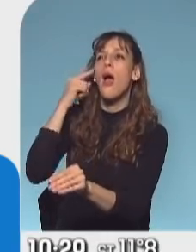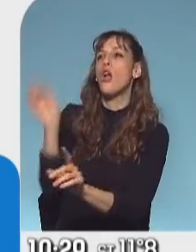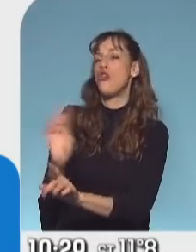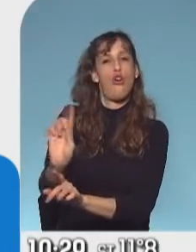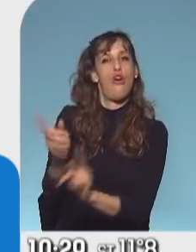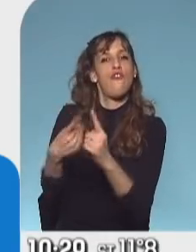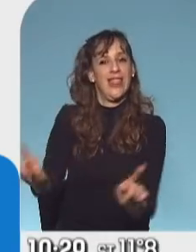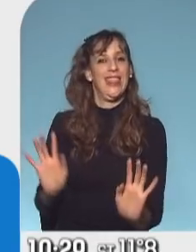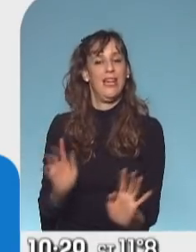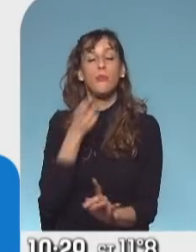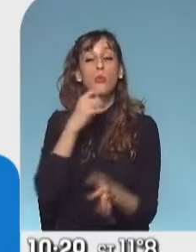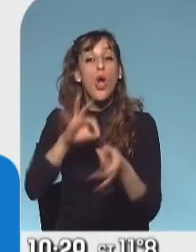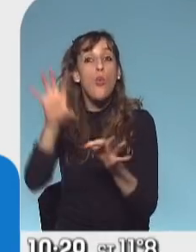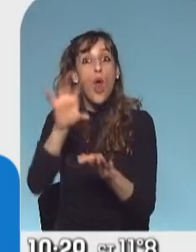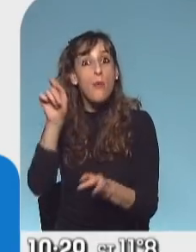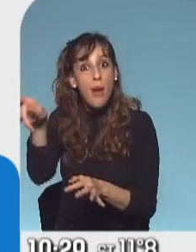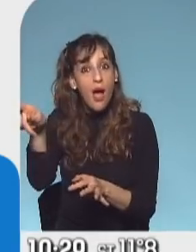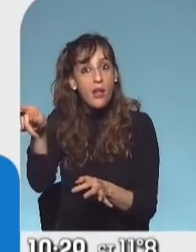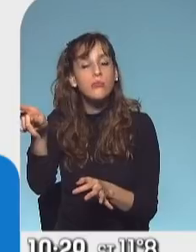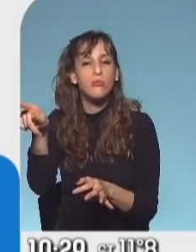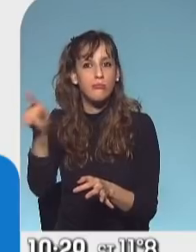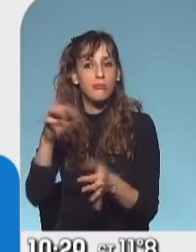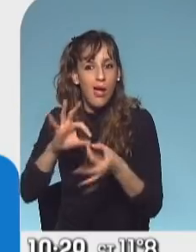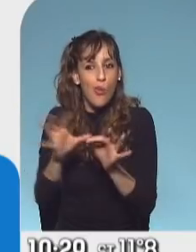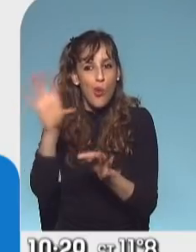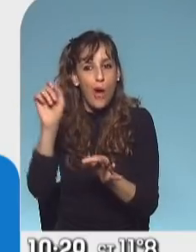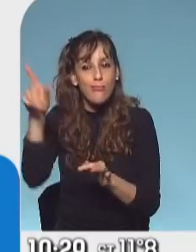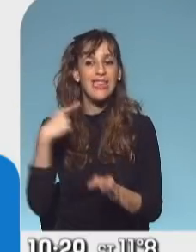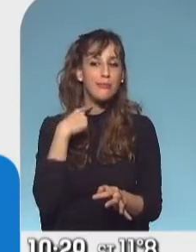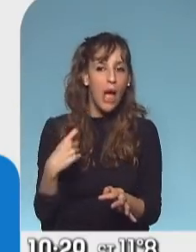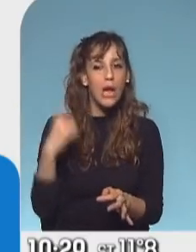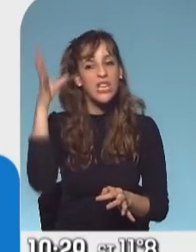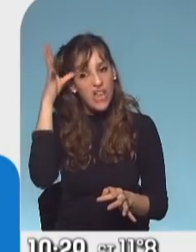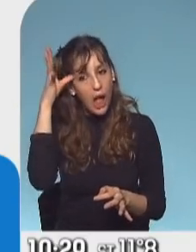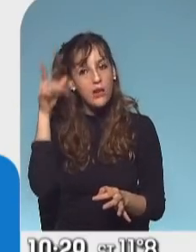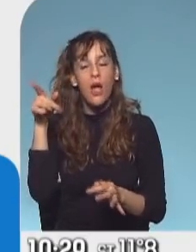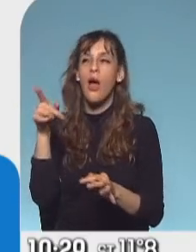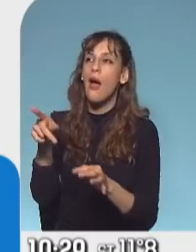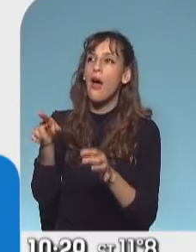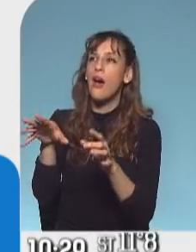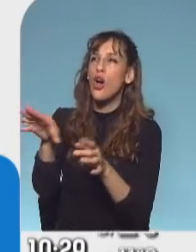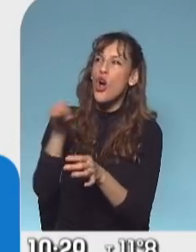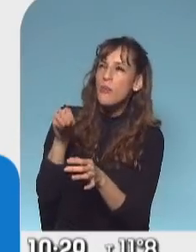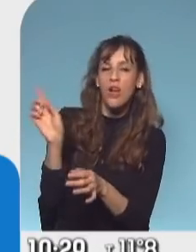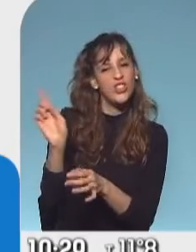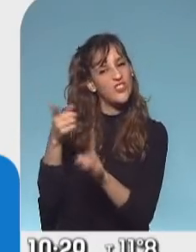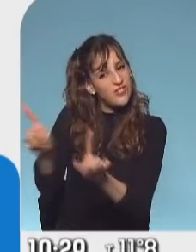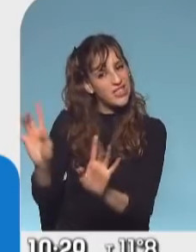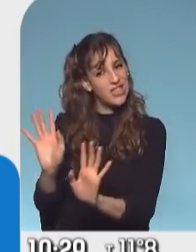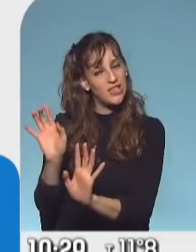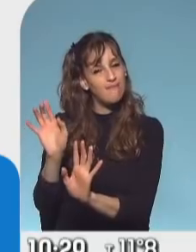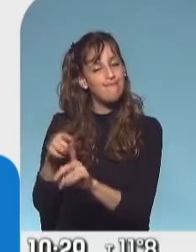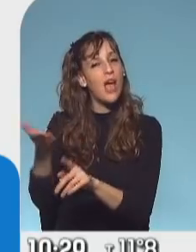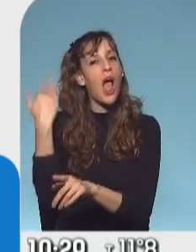Vimos lo que pasó en Europa, en países como España o Italia, e hicimos lo contrario. Cuando ellos pusieron